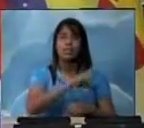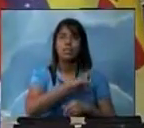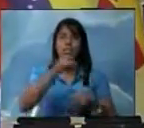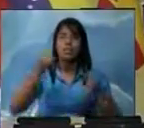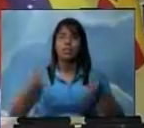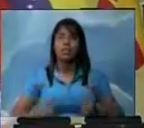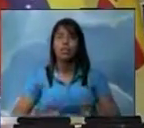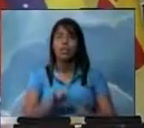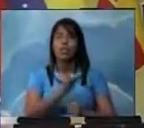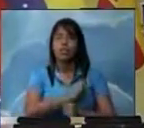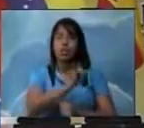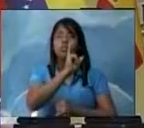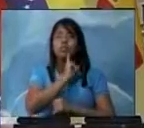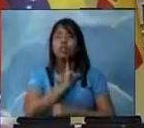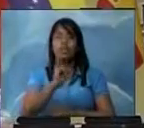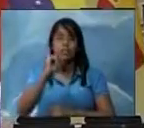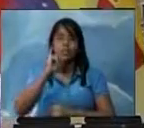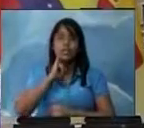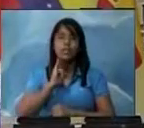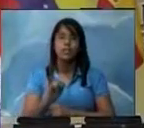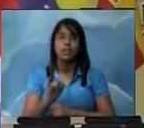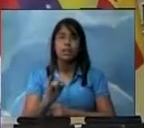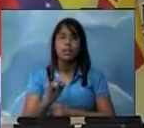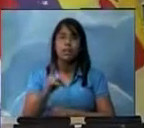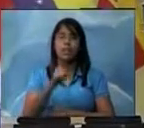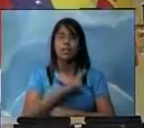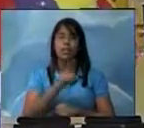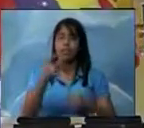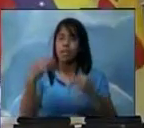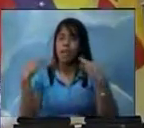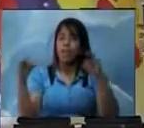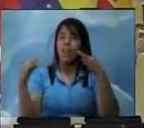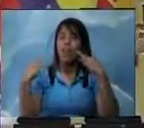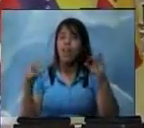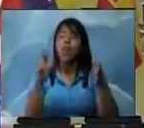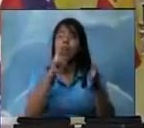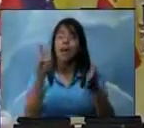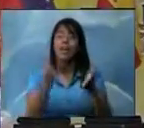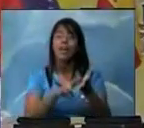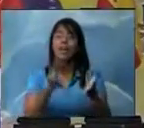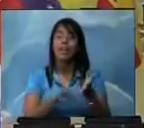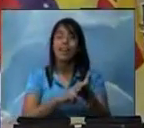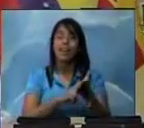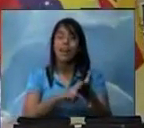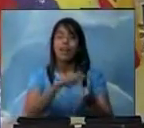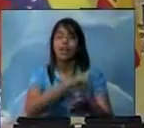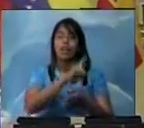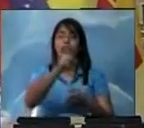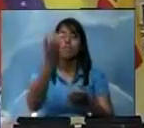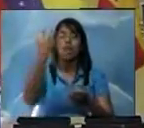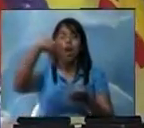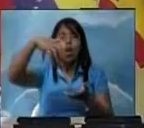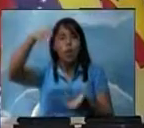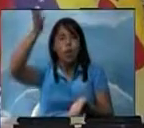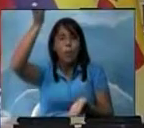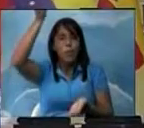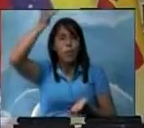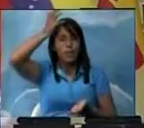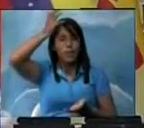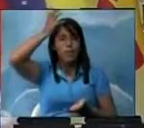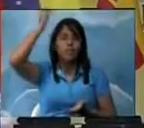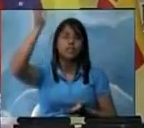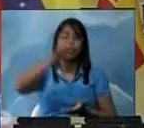los hijos de Israel, del linaje real, de los